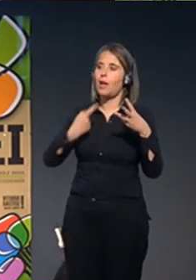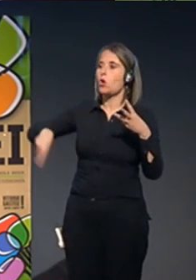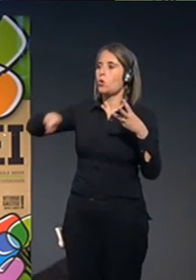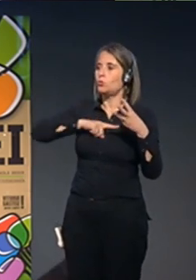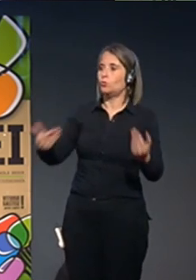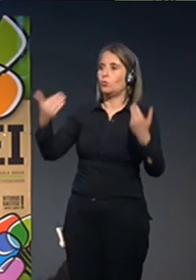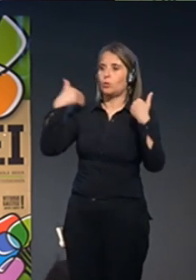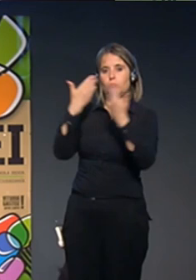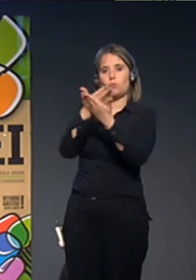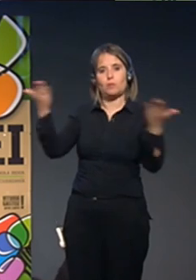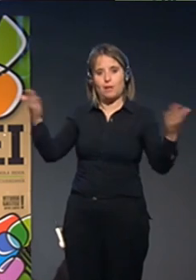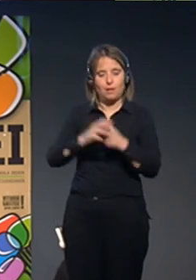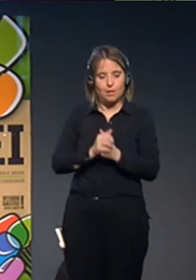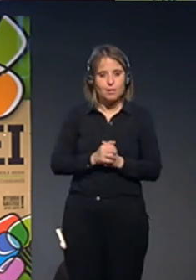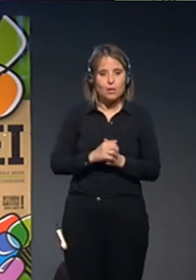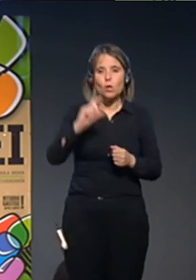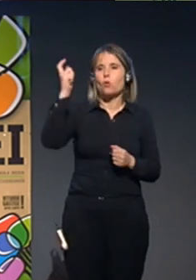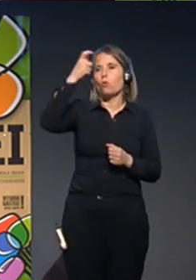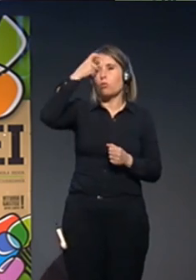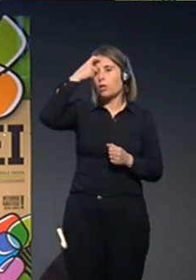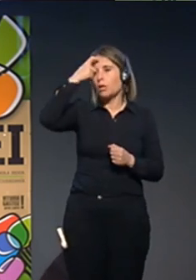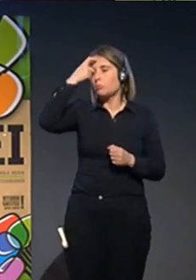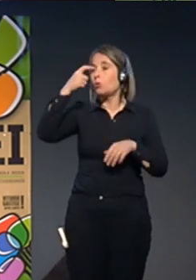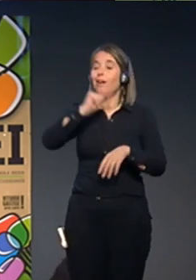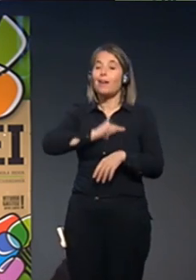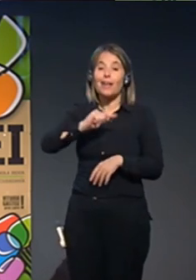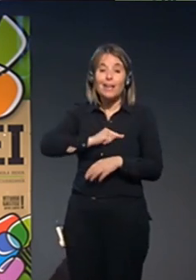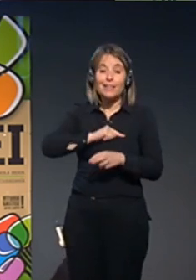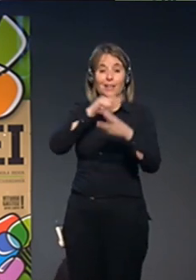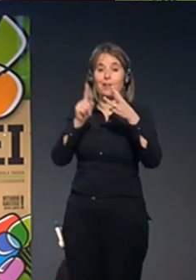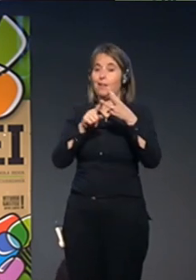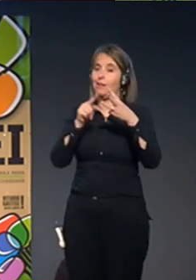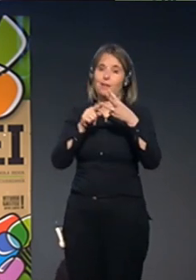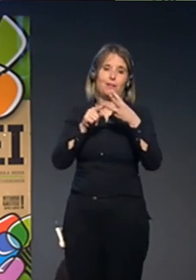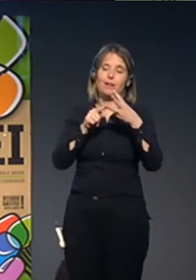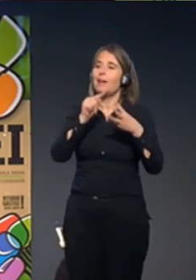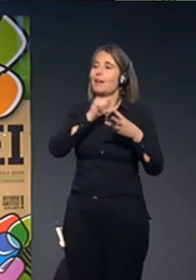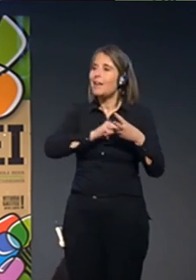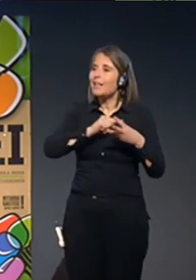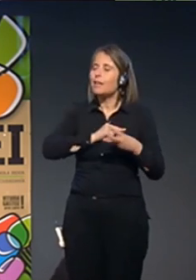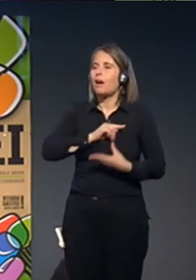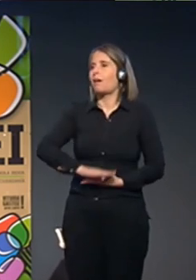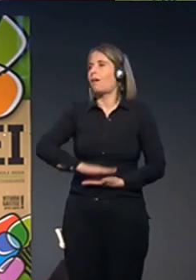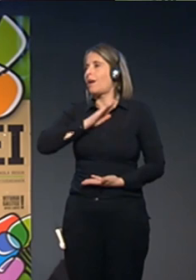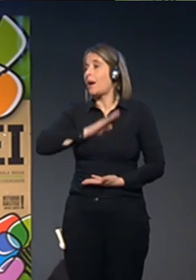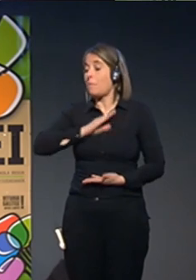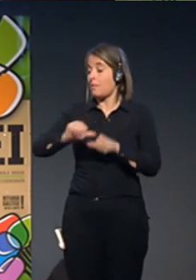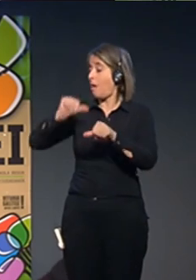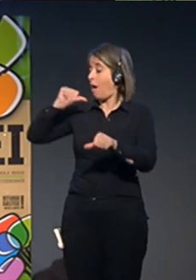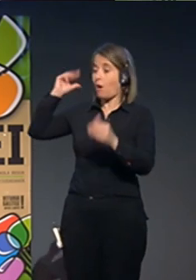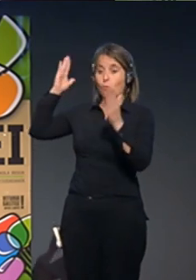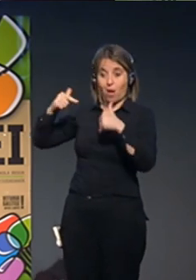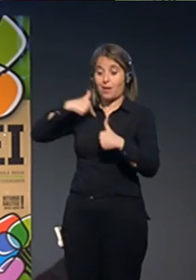ciudadanos y ese concepto de que el elemento ética que hoy más que nunca porque tenemos la capacidad que no han tenido las